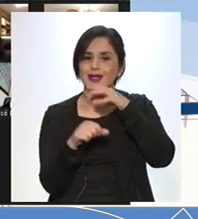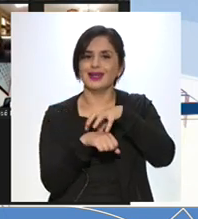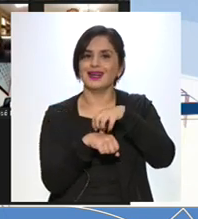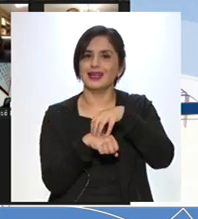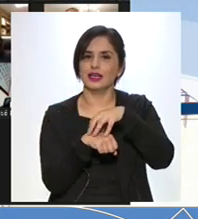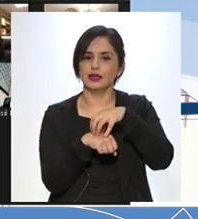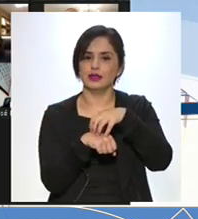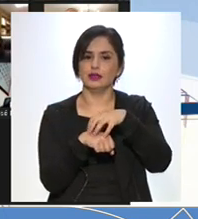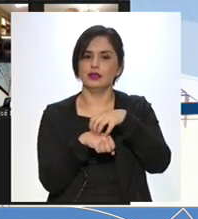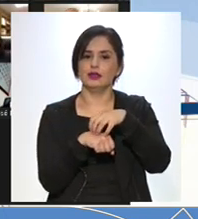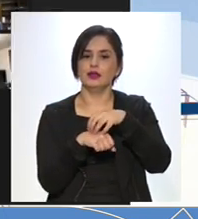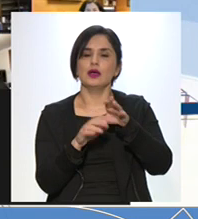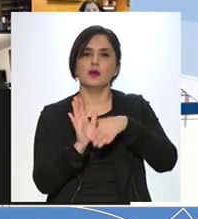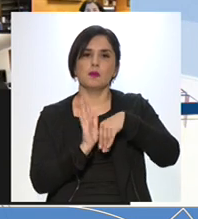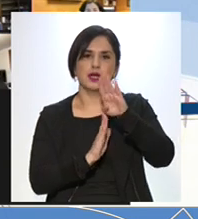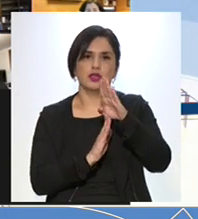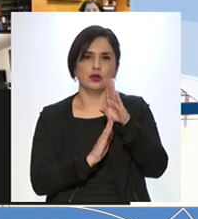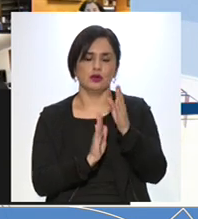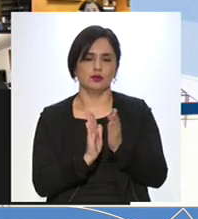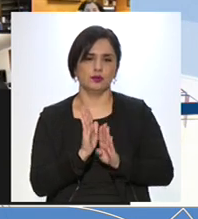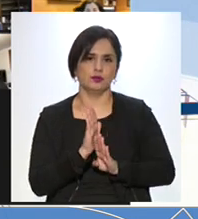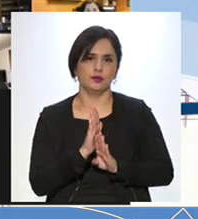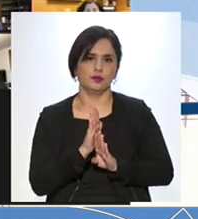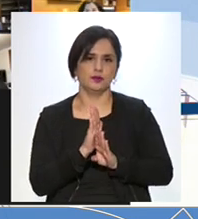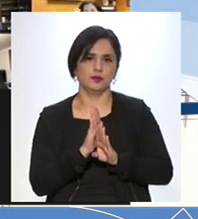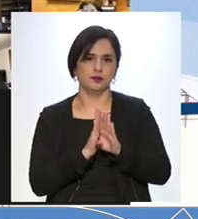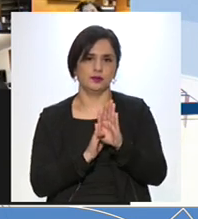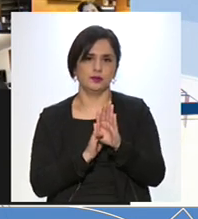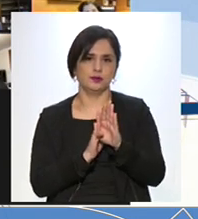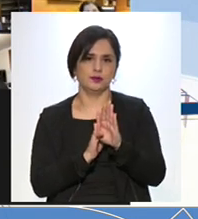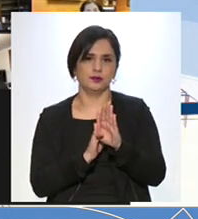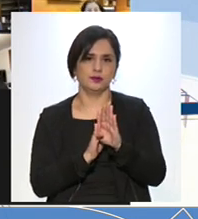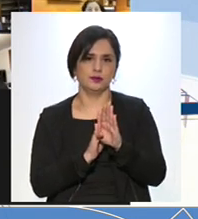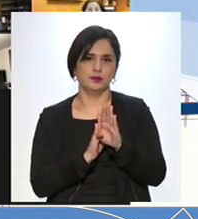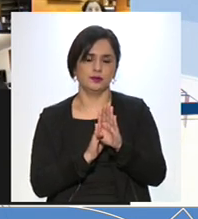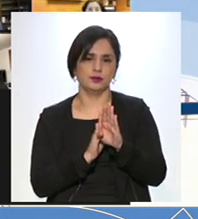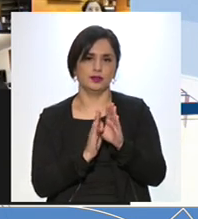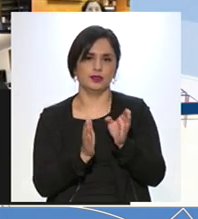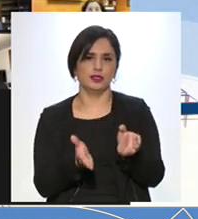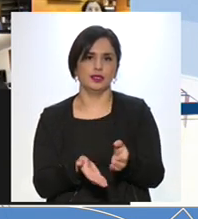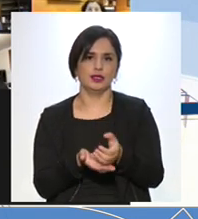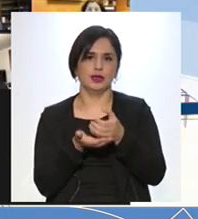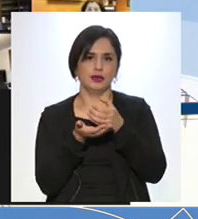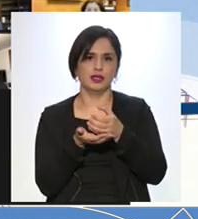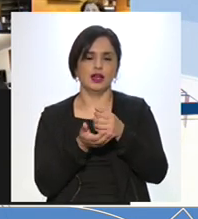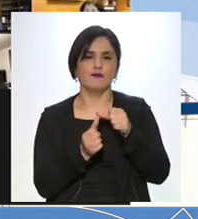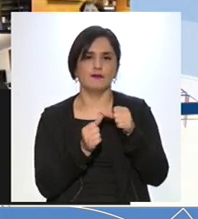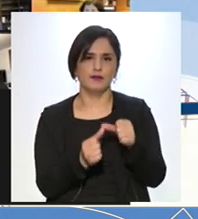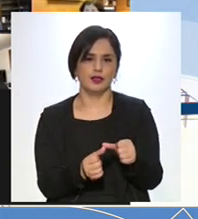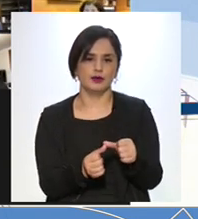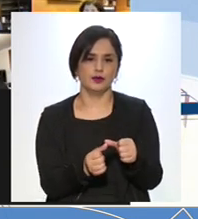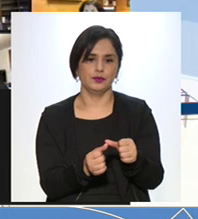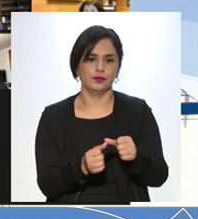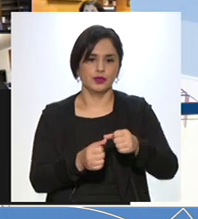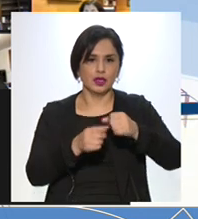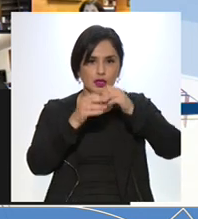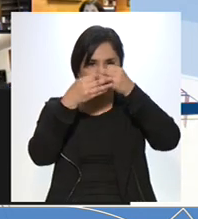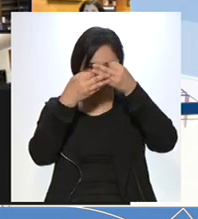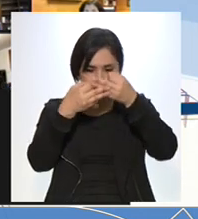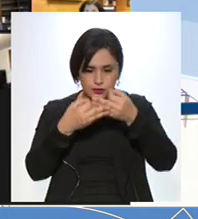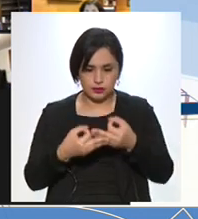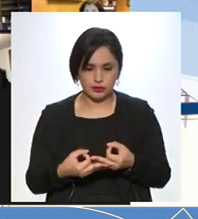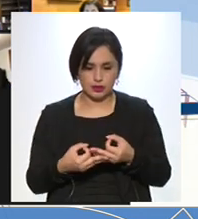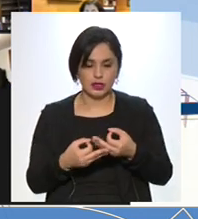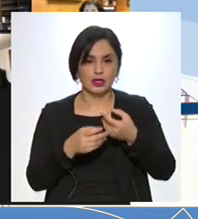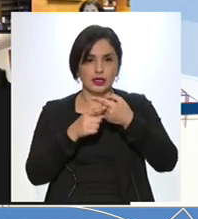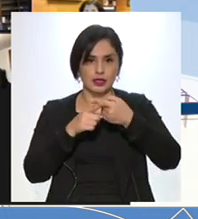es el mayor crecimiento de la formación bruta capital fijo. Entonces, al sumar todo esto, tenemos la diferencia de 2 puntos porcentuales en